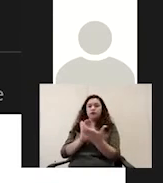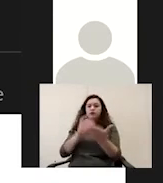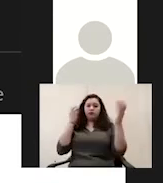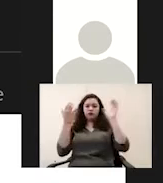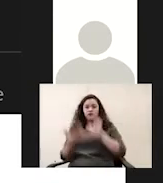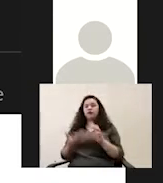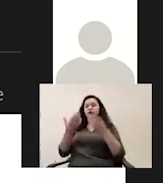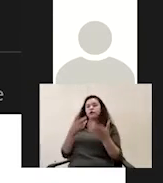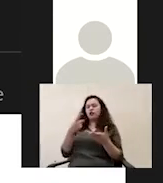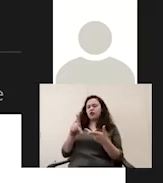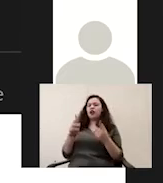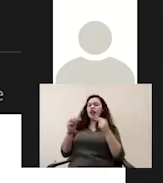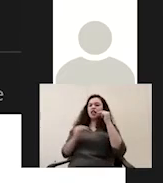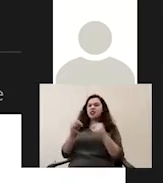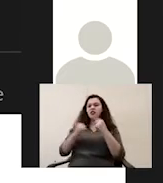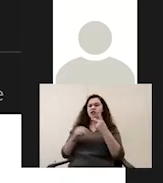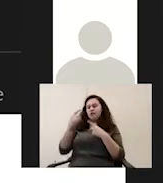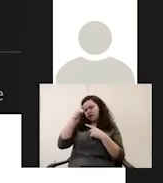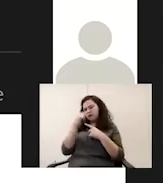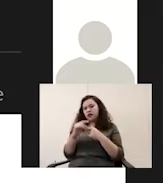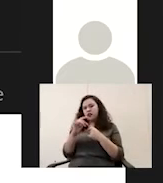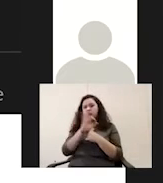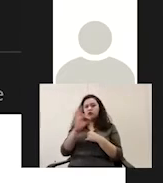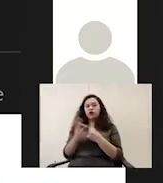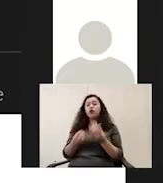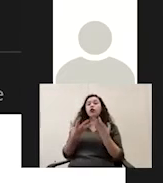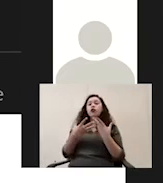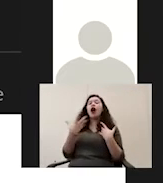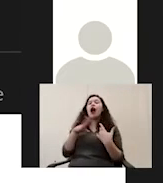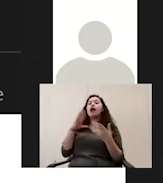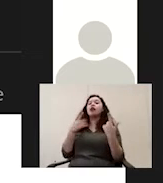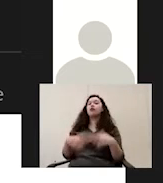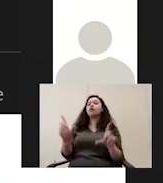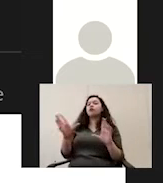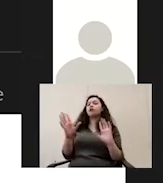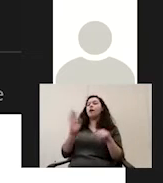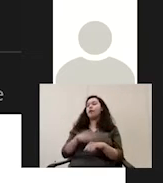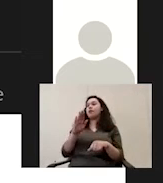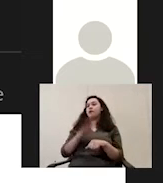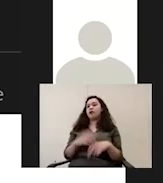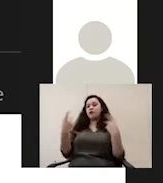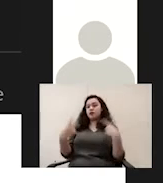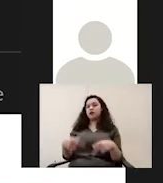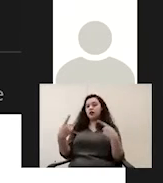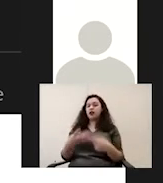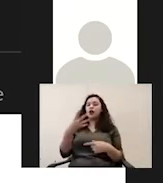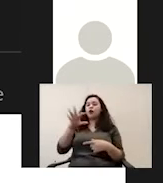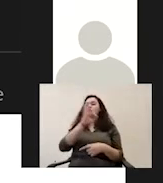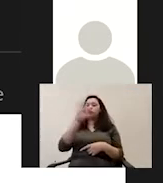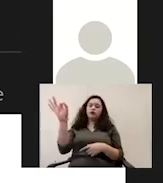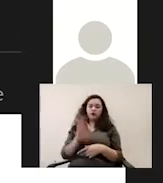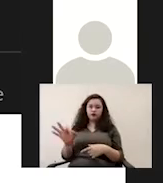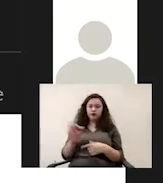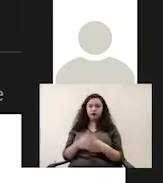dilución a la que viene ese producto. Hay presentaciones que creo que la comercial, la más común, la trae al 4%,